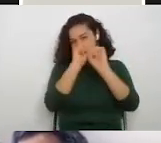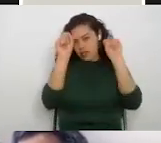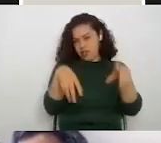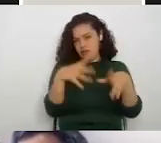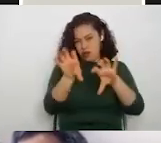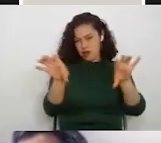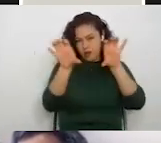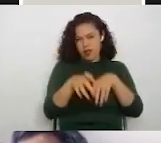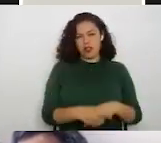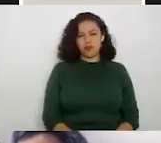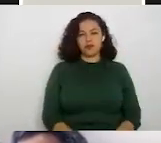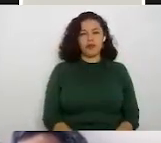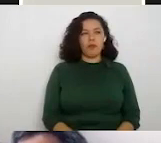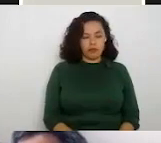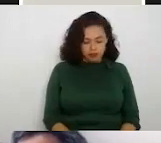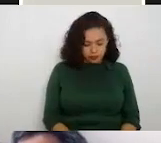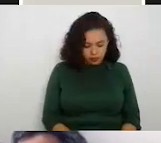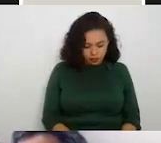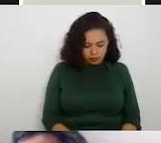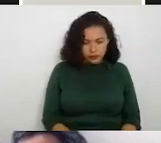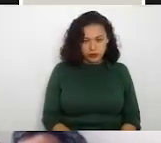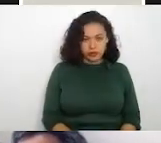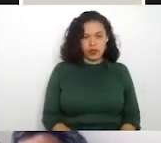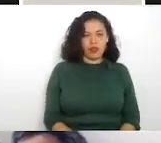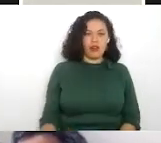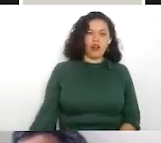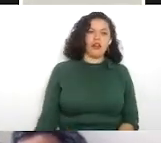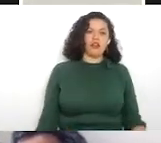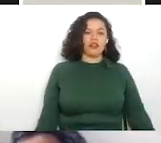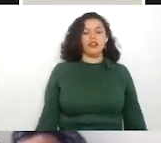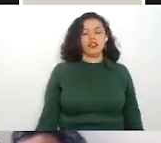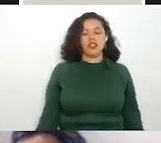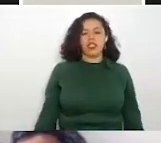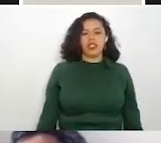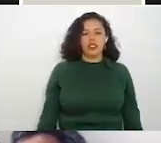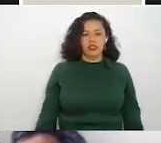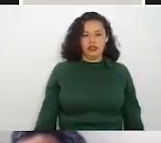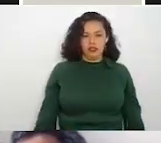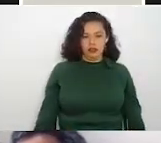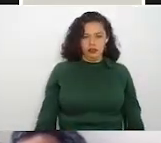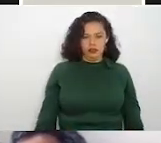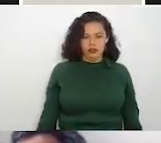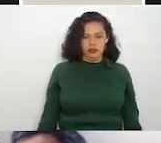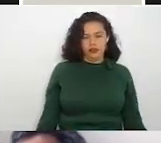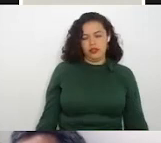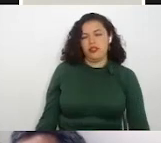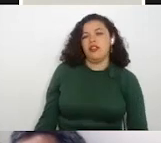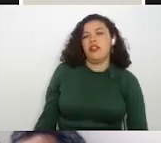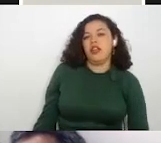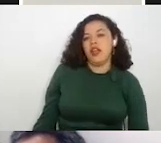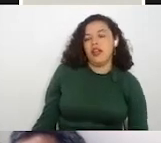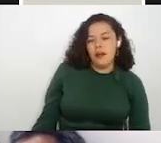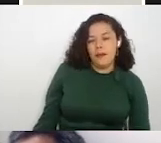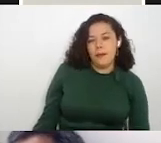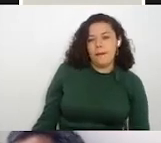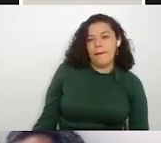¿sí? En la medida que tenemos más documentos, pues es muy recomendable asignar a una persona o a un